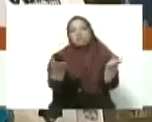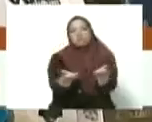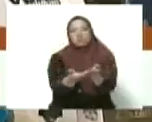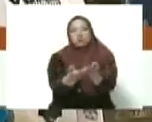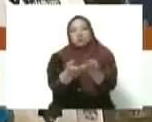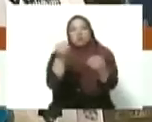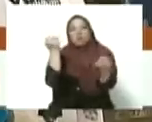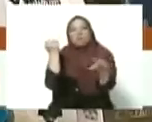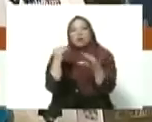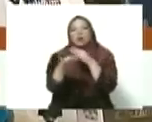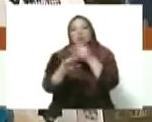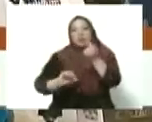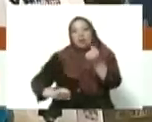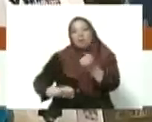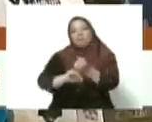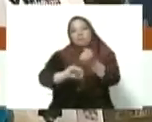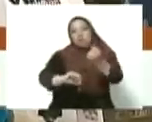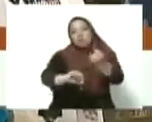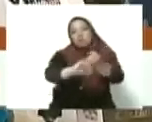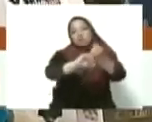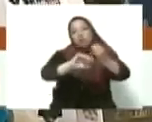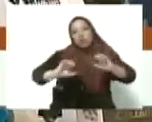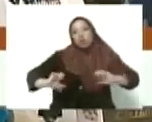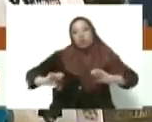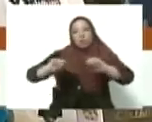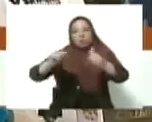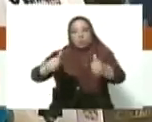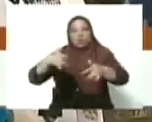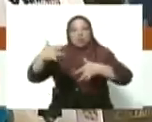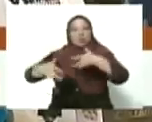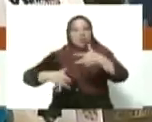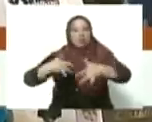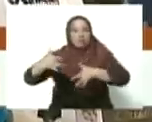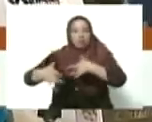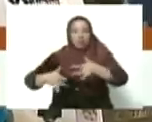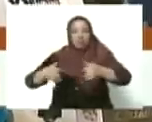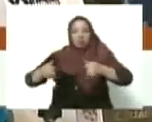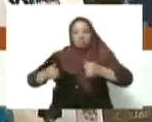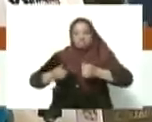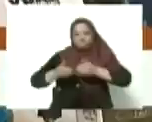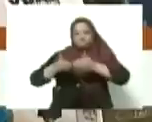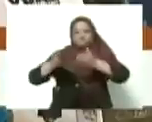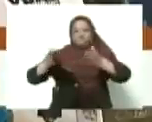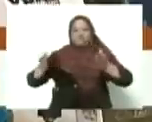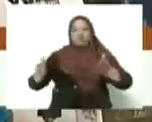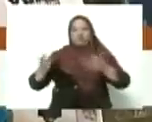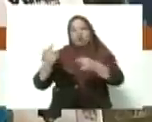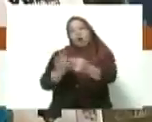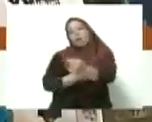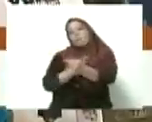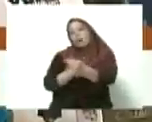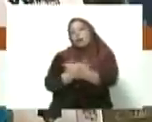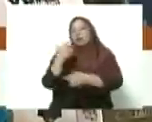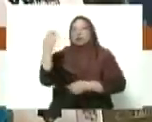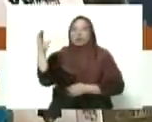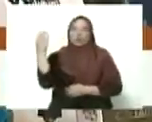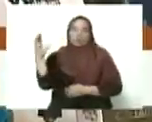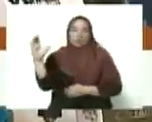un mensaje de apertura de esta frontera que tenemos con la hermana República de